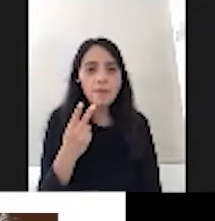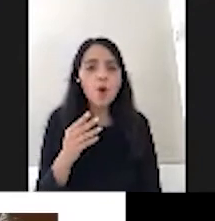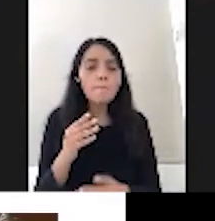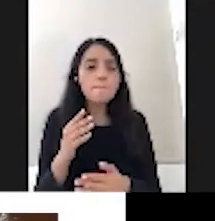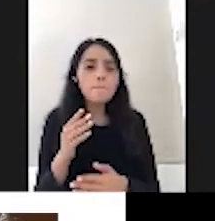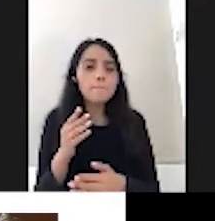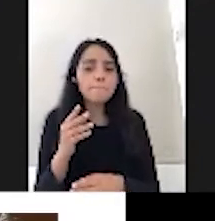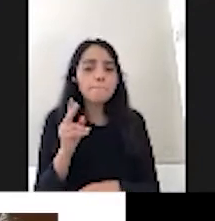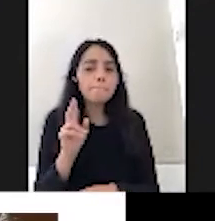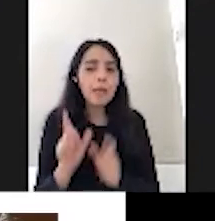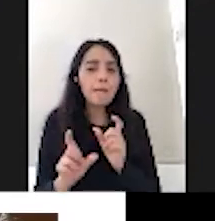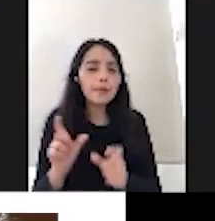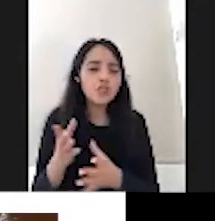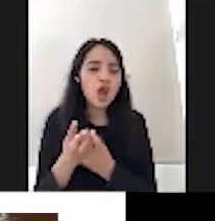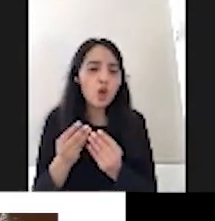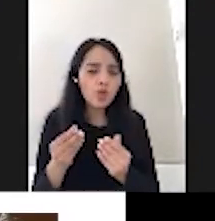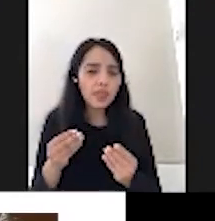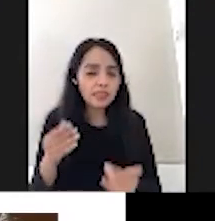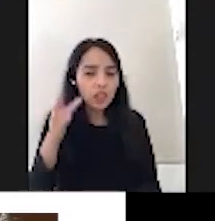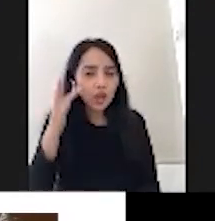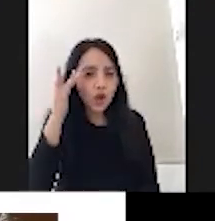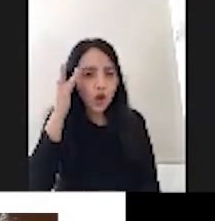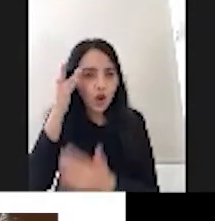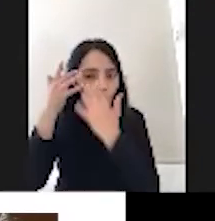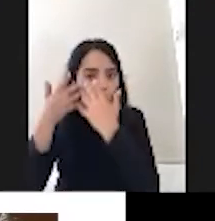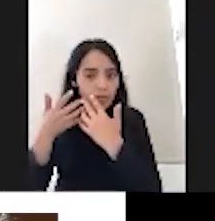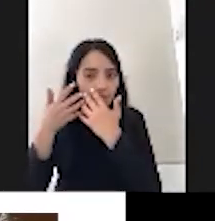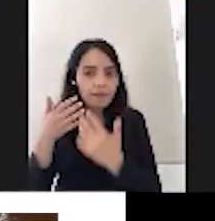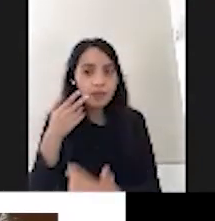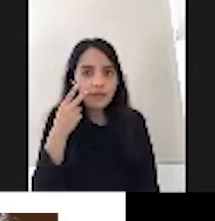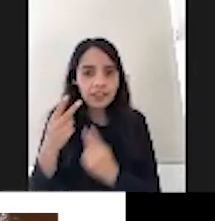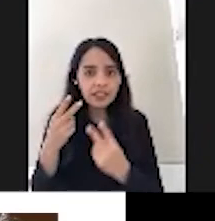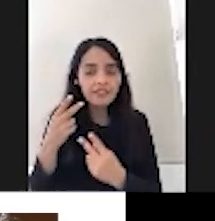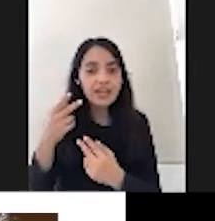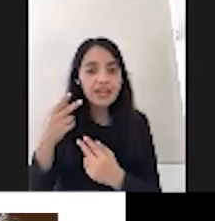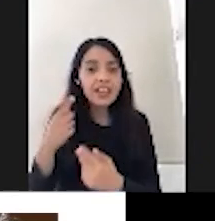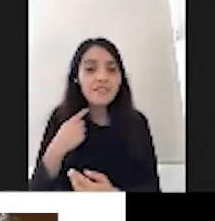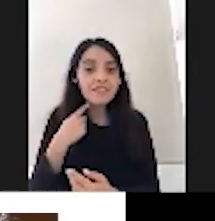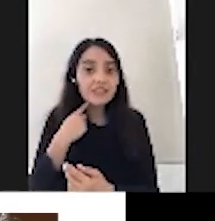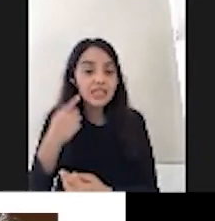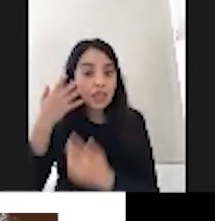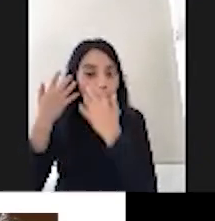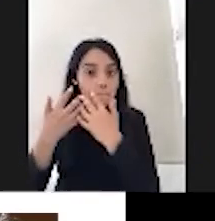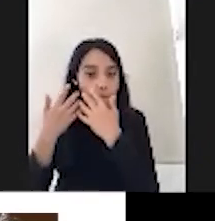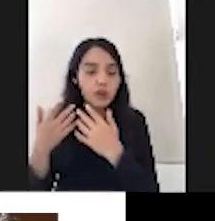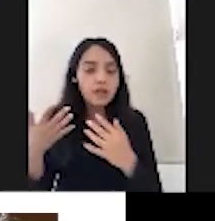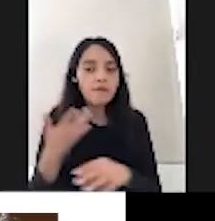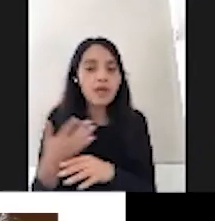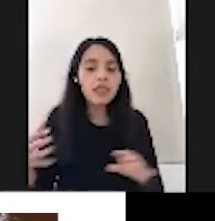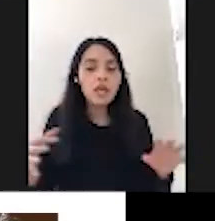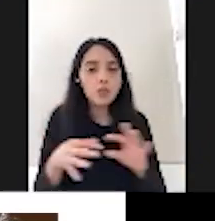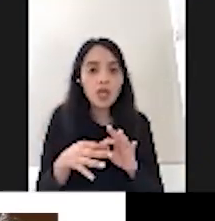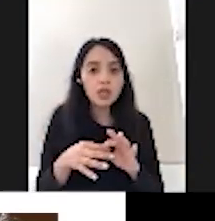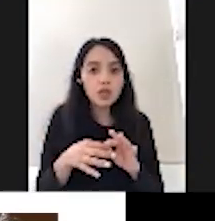de nuevo pareciera que quizás muchas de estas patologías cognitivas tienen relación con la inhabilidad del cerebro